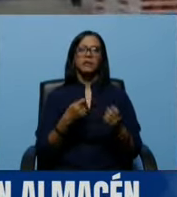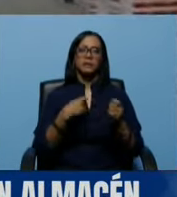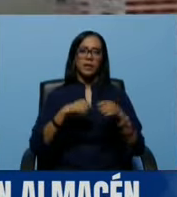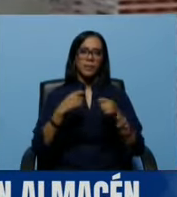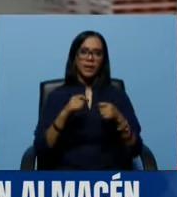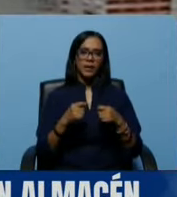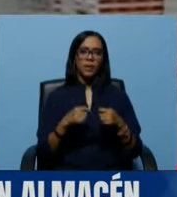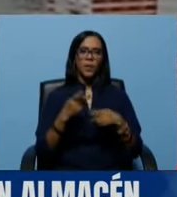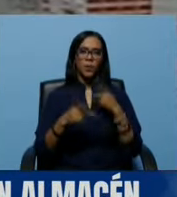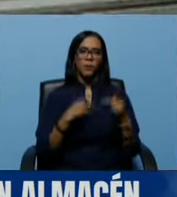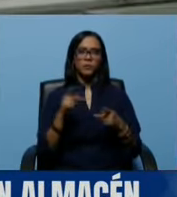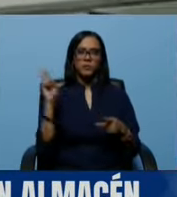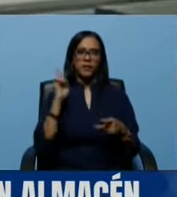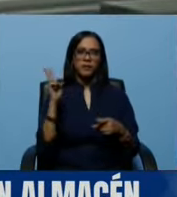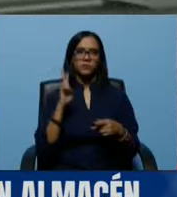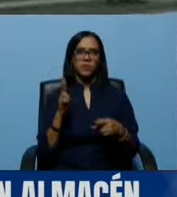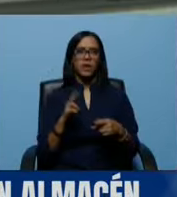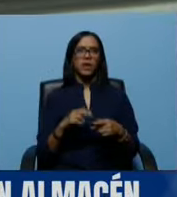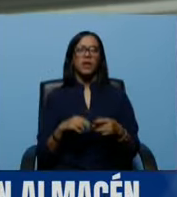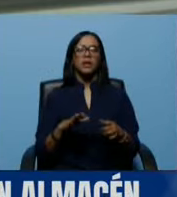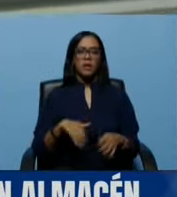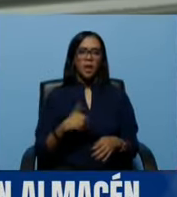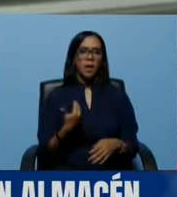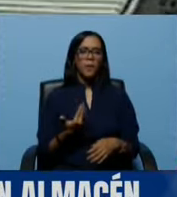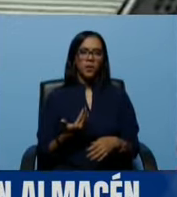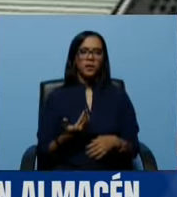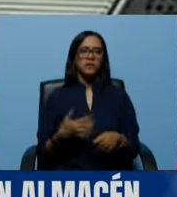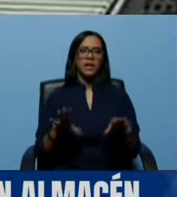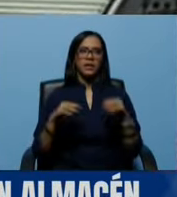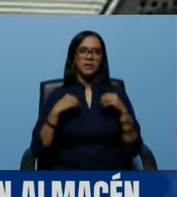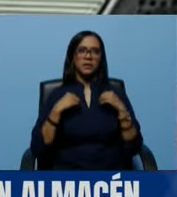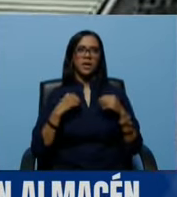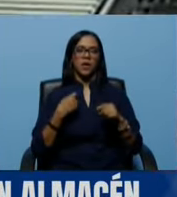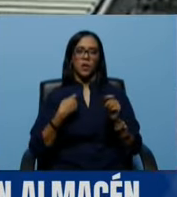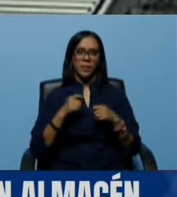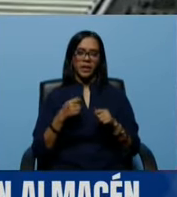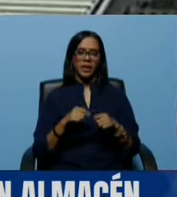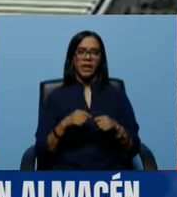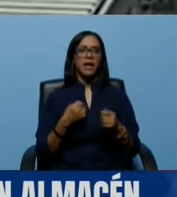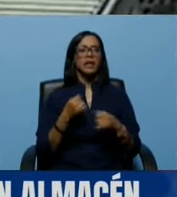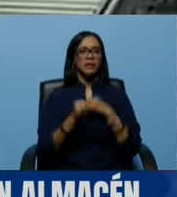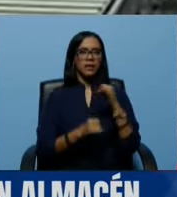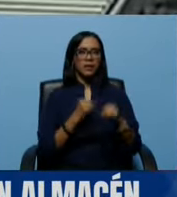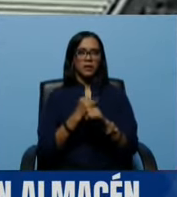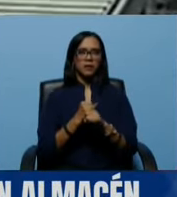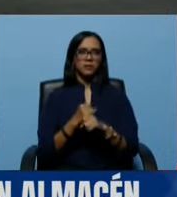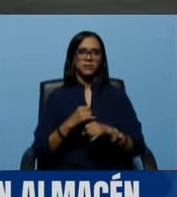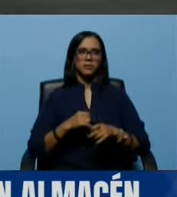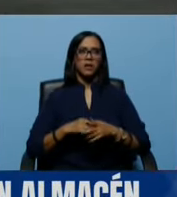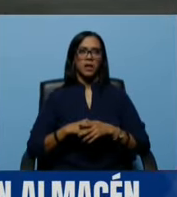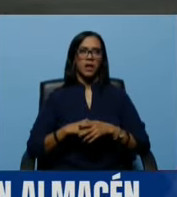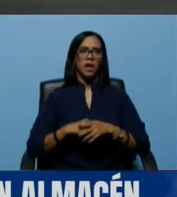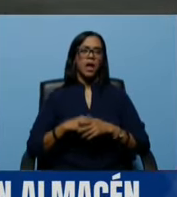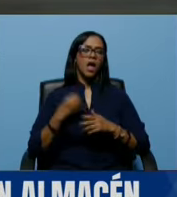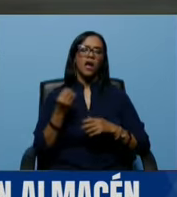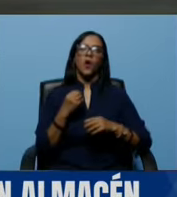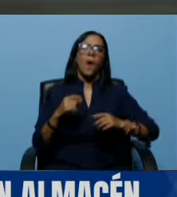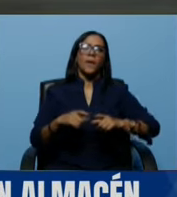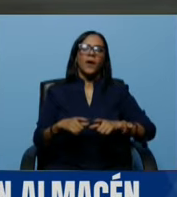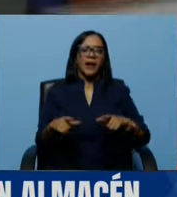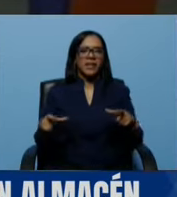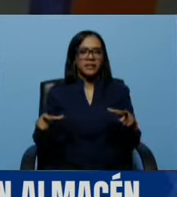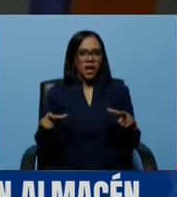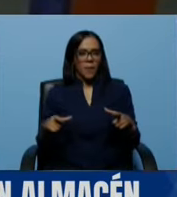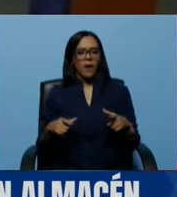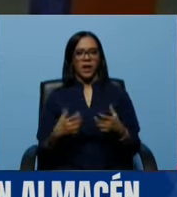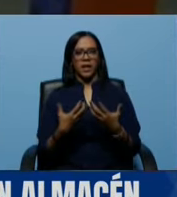hechos en Venezuela por venezolanos, de manera de poder ser reconocidos y comercializados en el exterior de forma eficiente. ¿Y cómo crecemos en esta